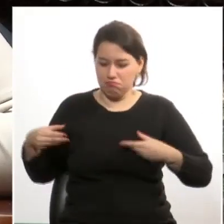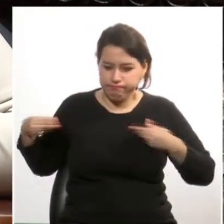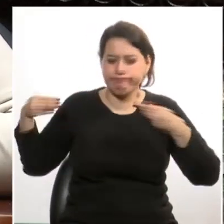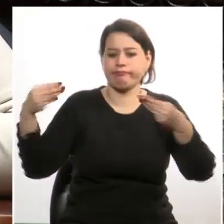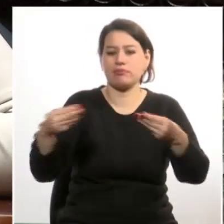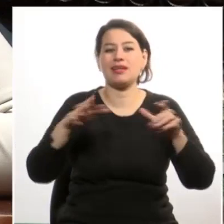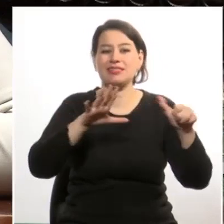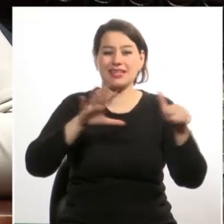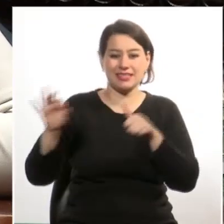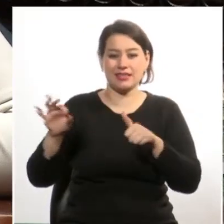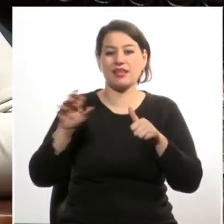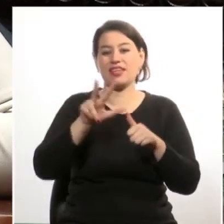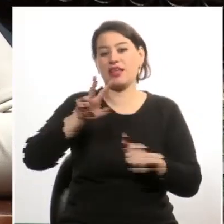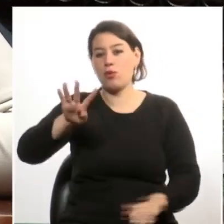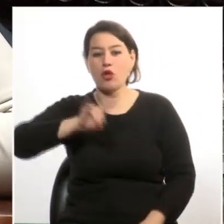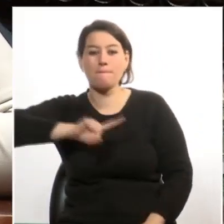Electoral